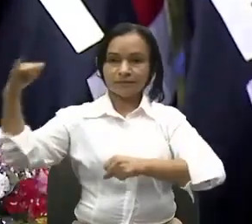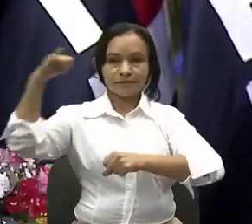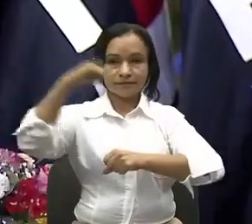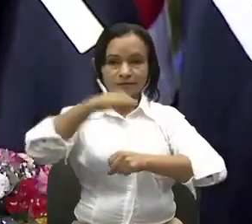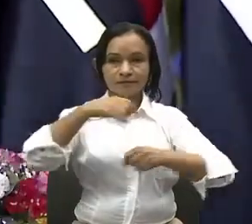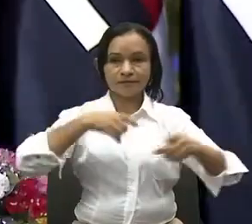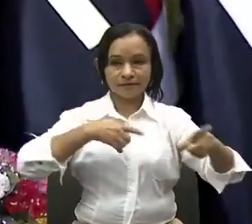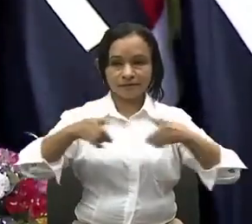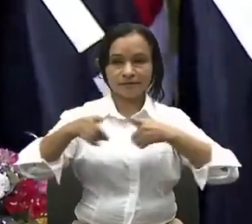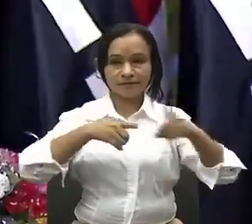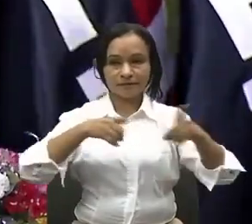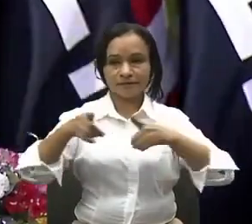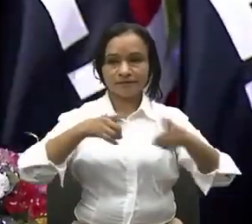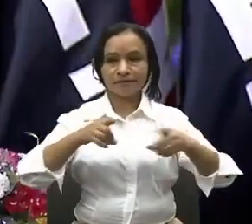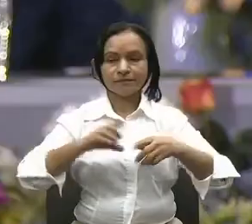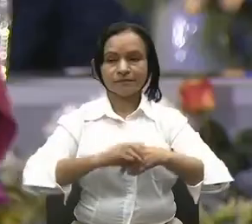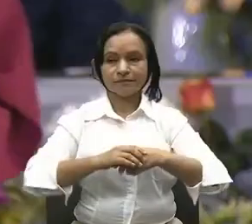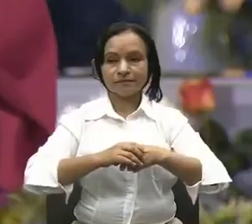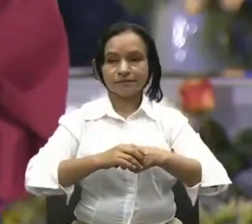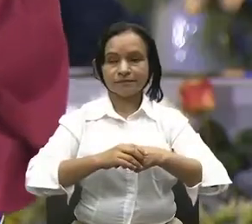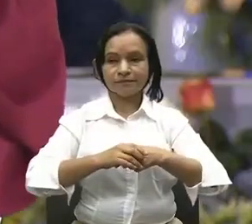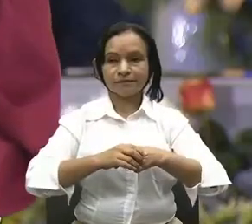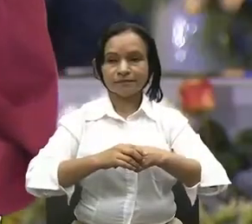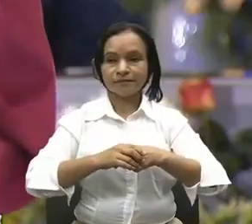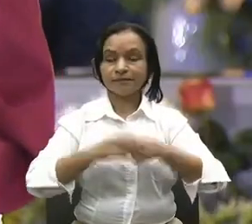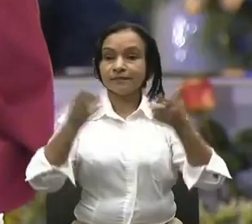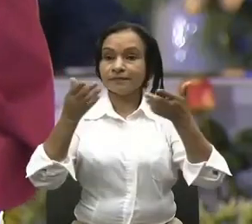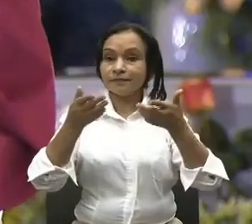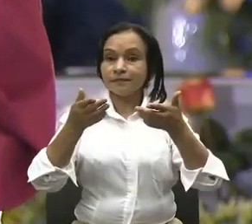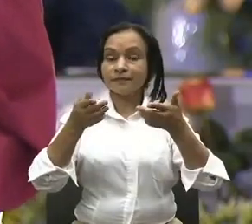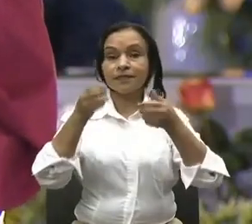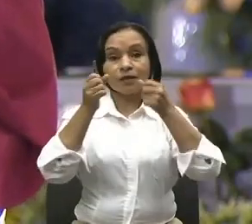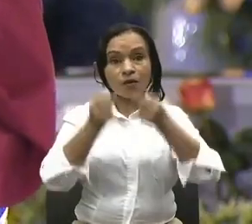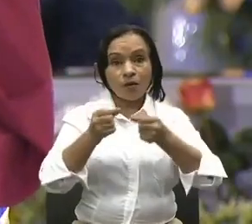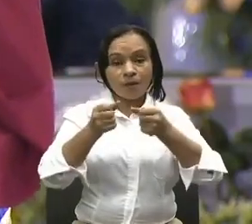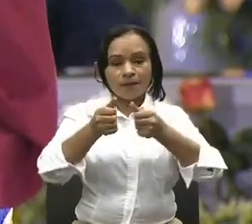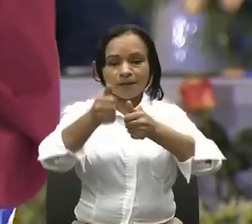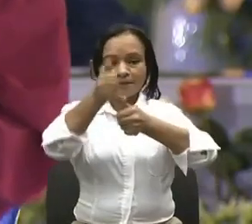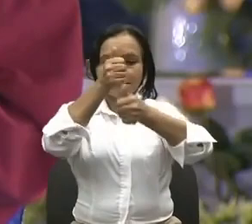que es el vicepresidente de la Asamblea Nacional de China,